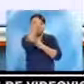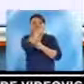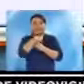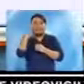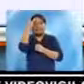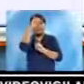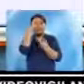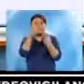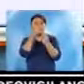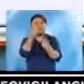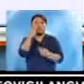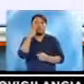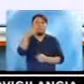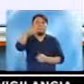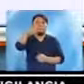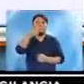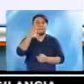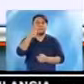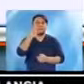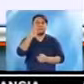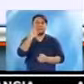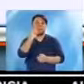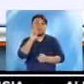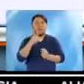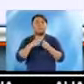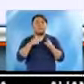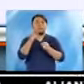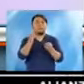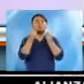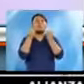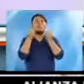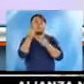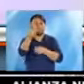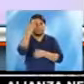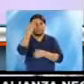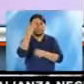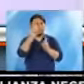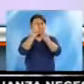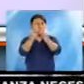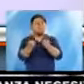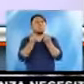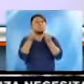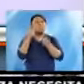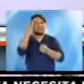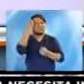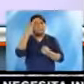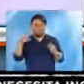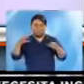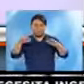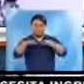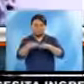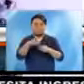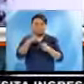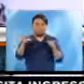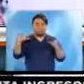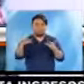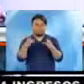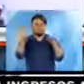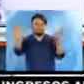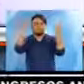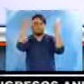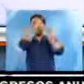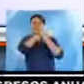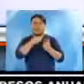¿se imagina cómo lograron que cada persona baile, cante y más que nada en el contorno a su